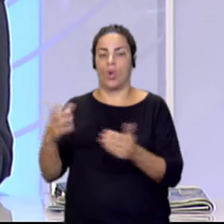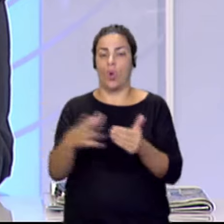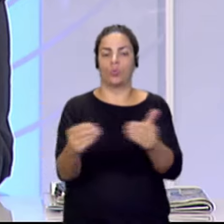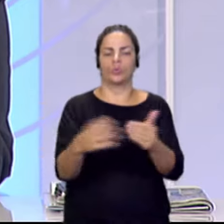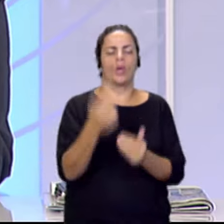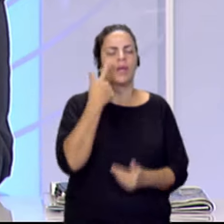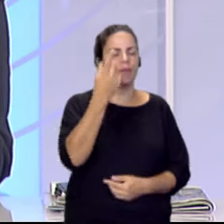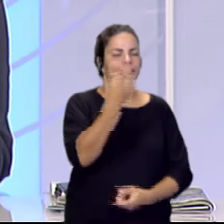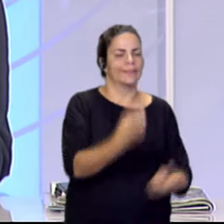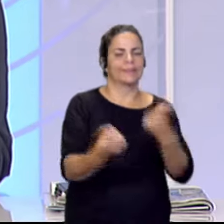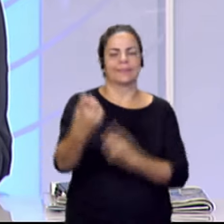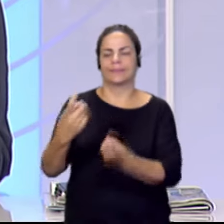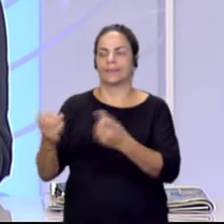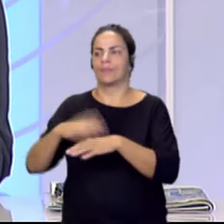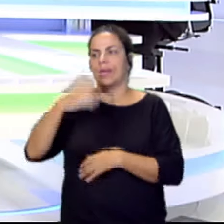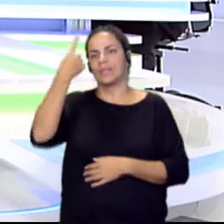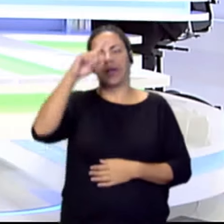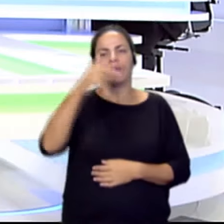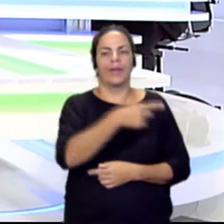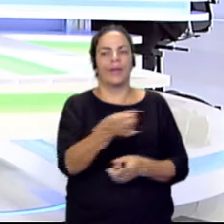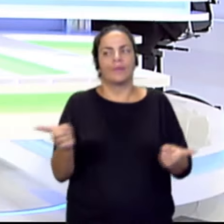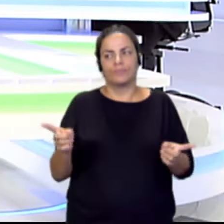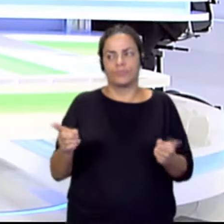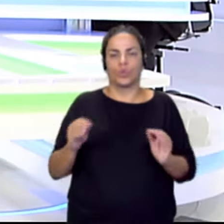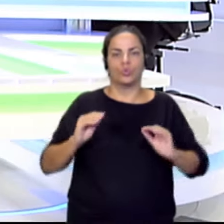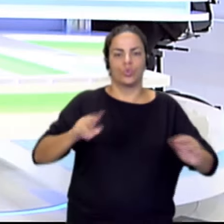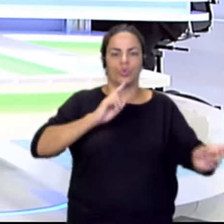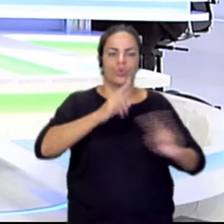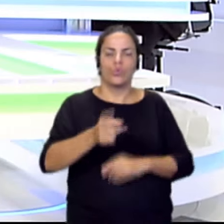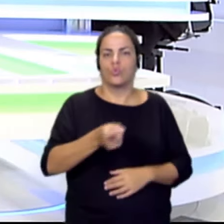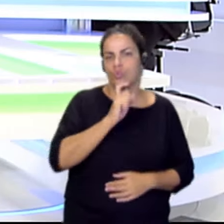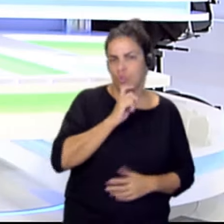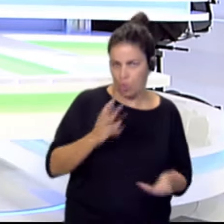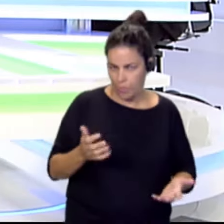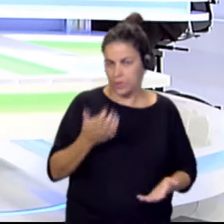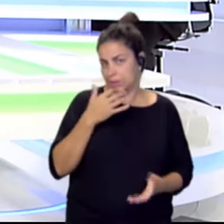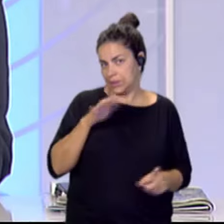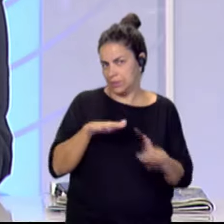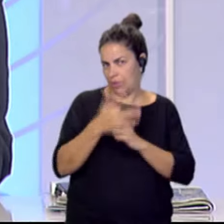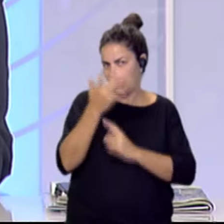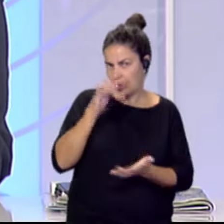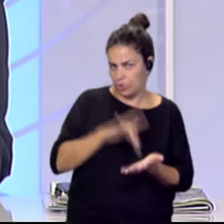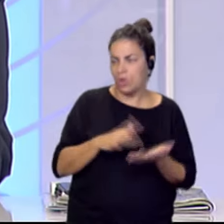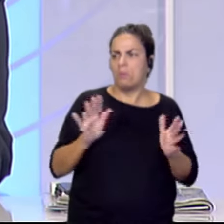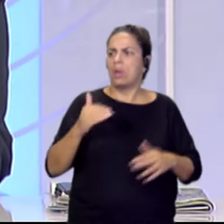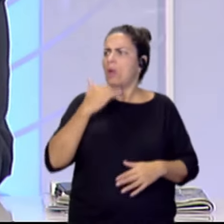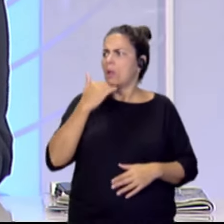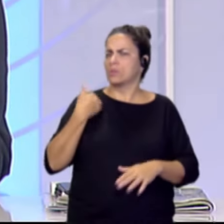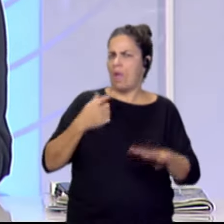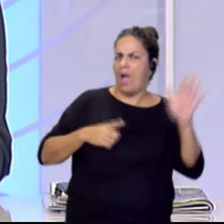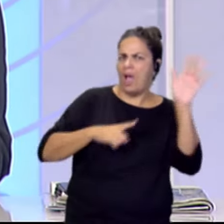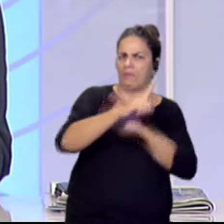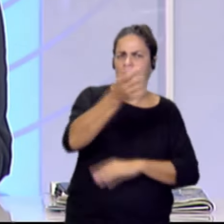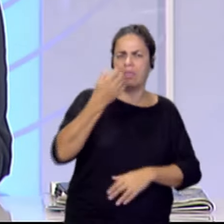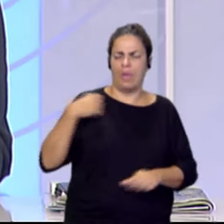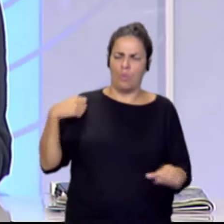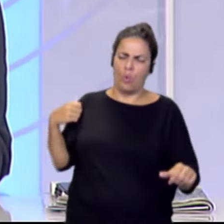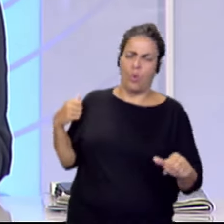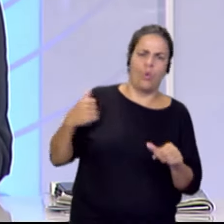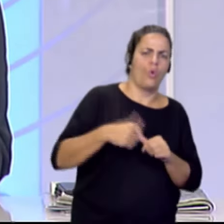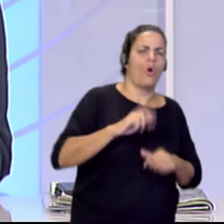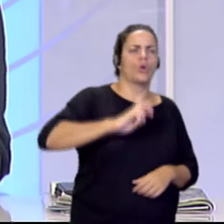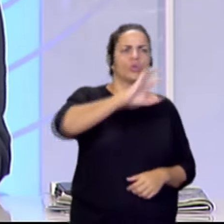de el tipo de reacciones que se producen ante este tipo de cuestiones. Pero bueno, es un avance que lleva ya muchos años instalado en países